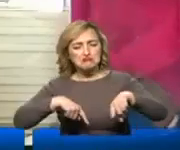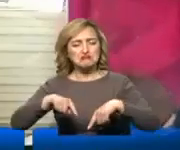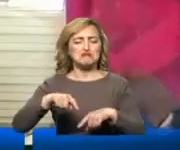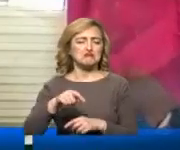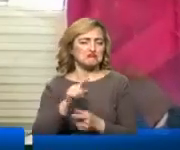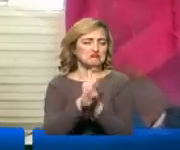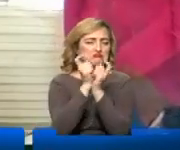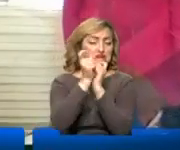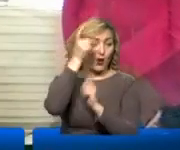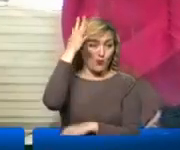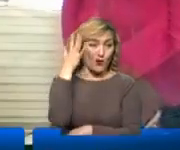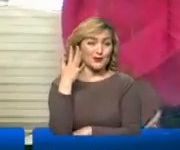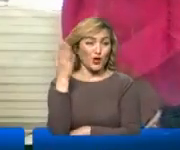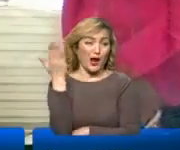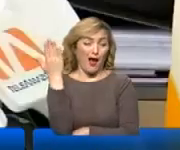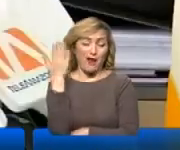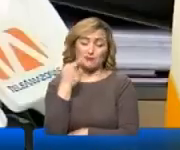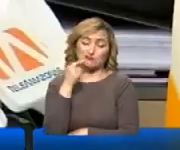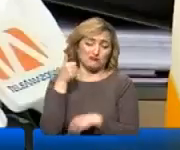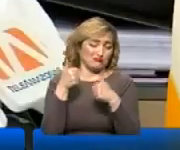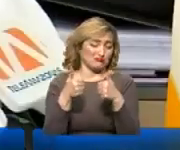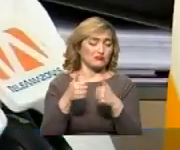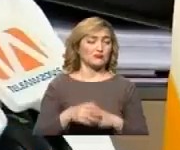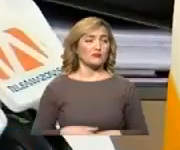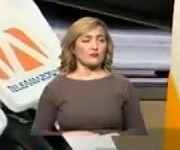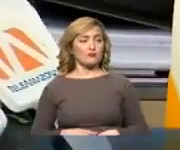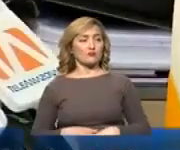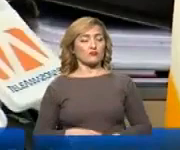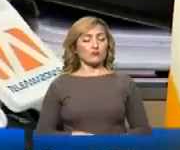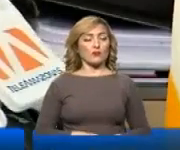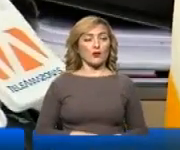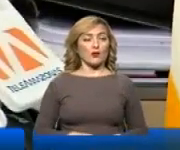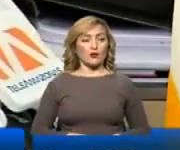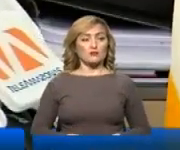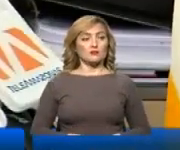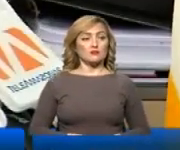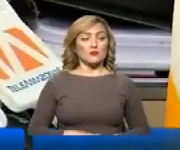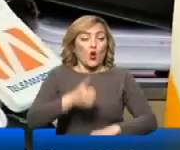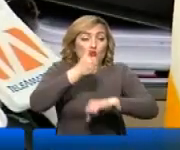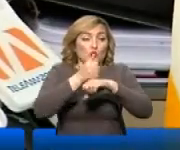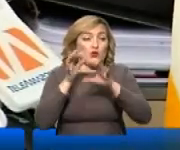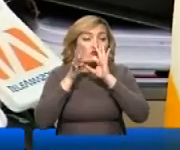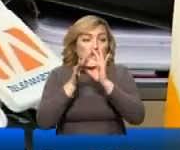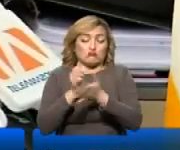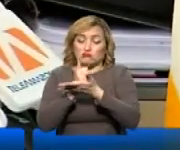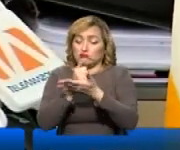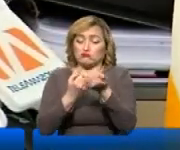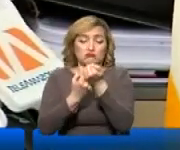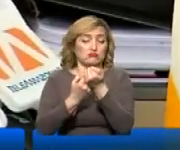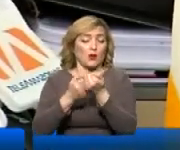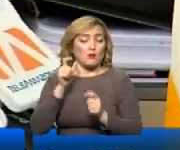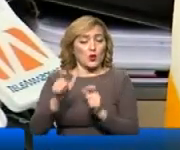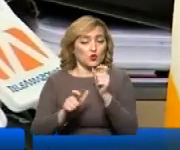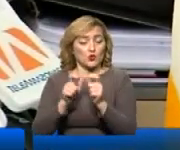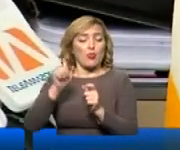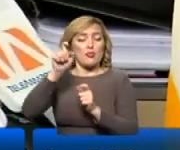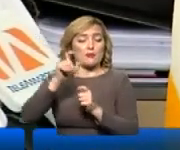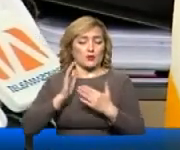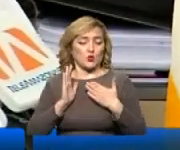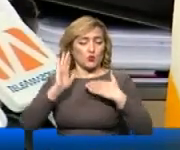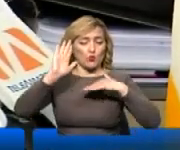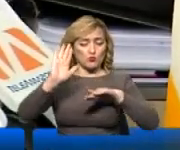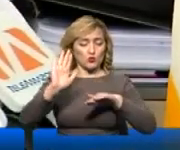preparado para esta segunda fase otra parte también hace la ciudadanía verdad que tiene que tener este un compromiso